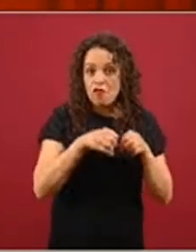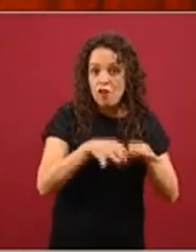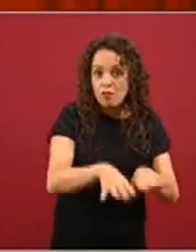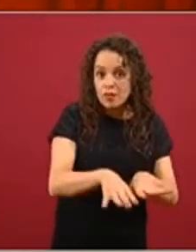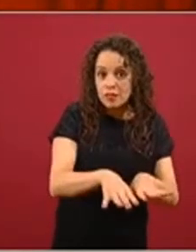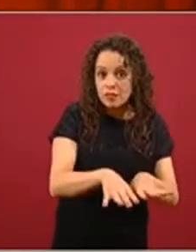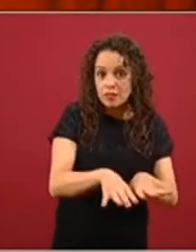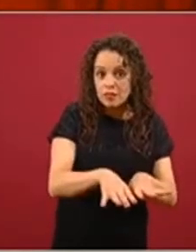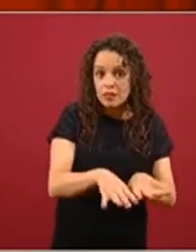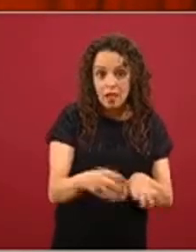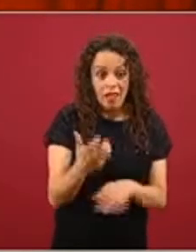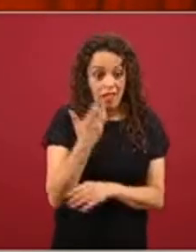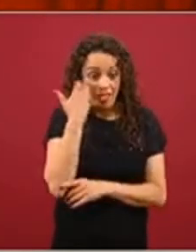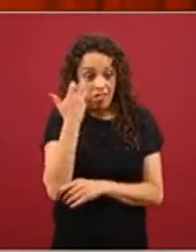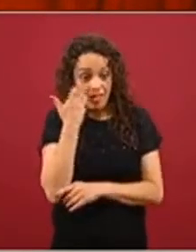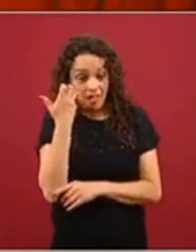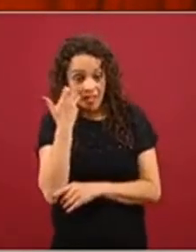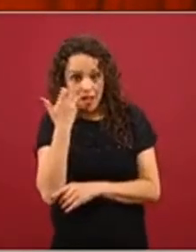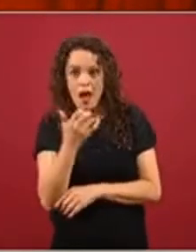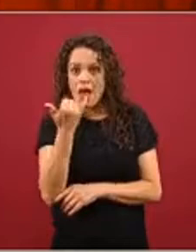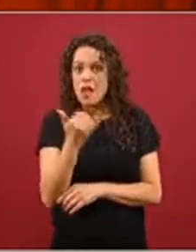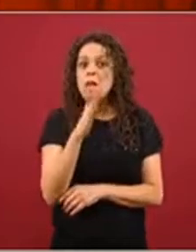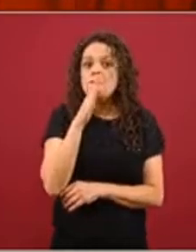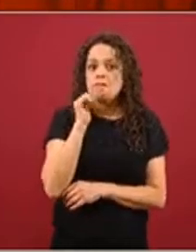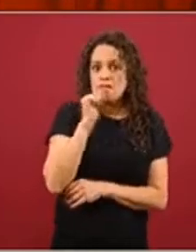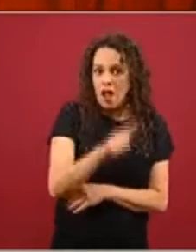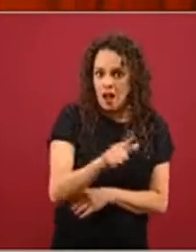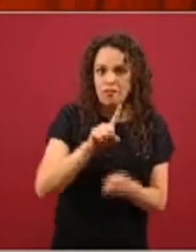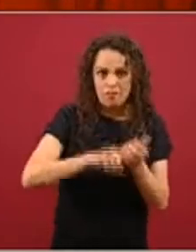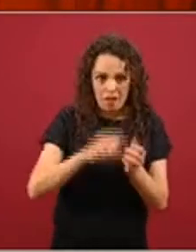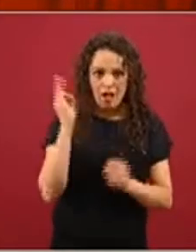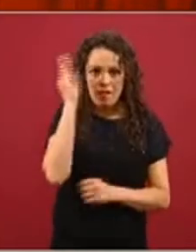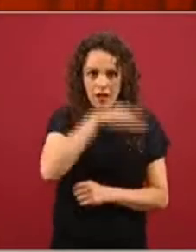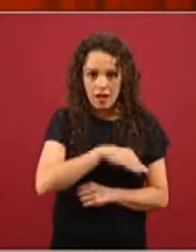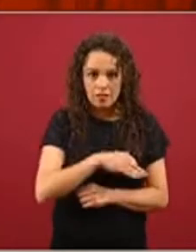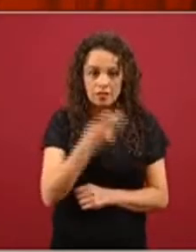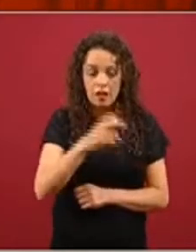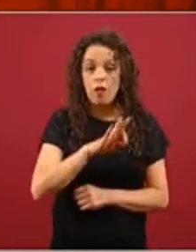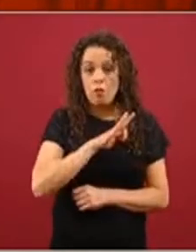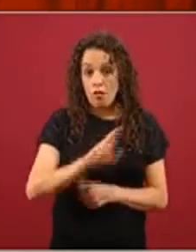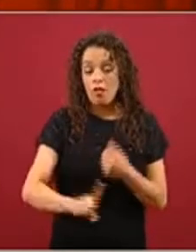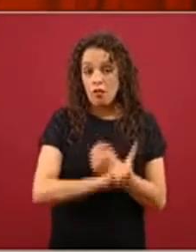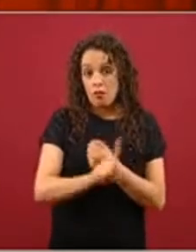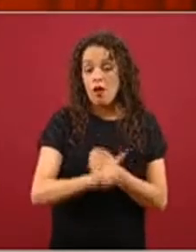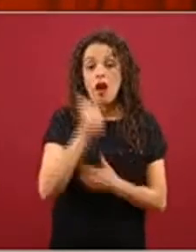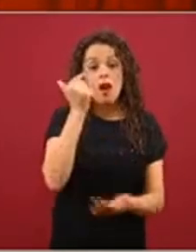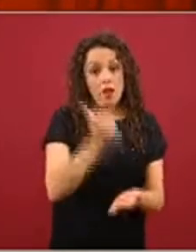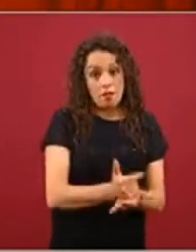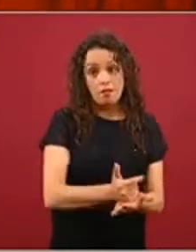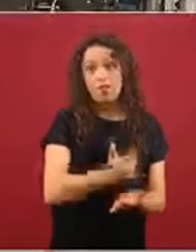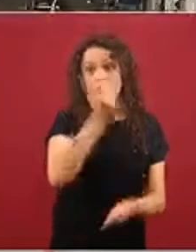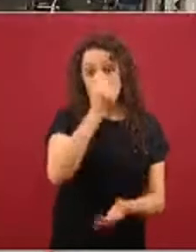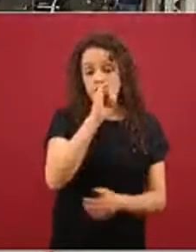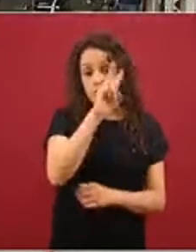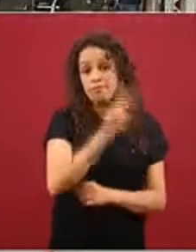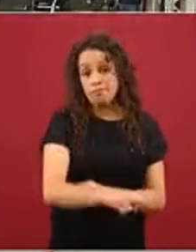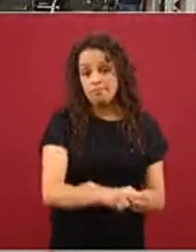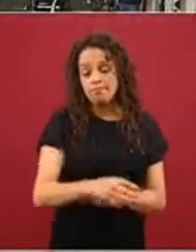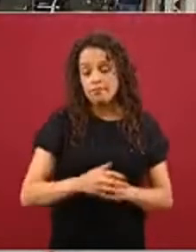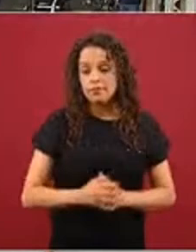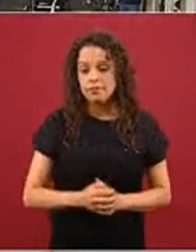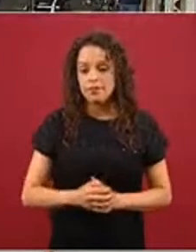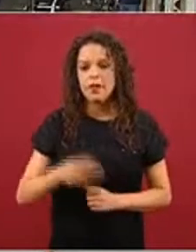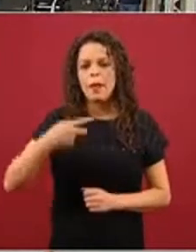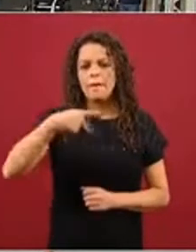deliberada, pues entonces podría tener consecuencias muy graves, podría tenerla.